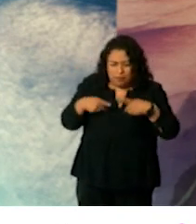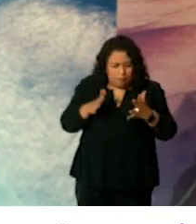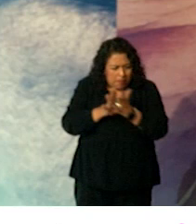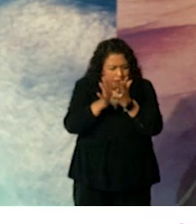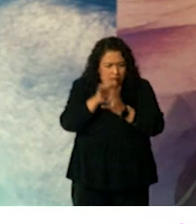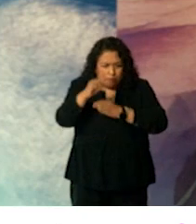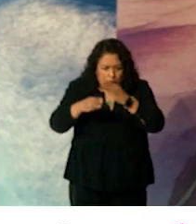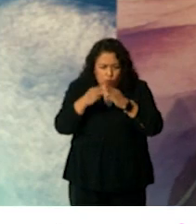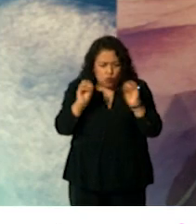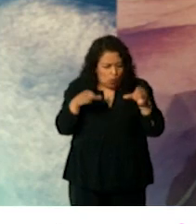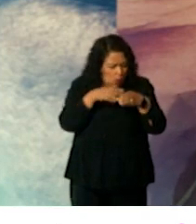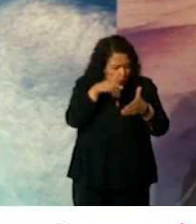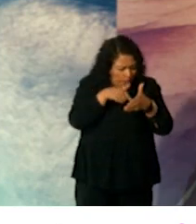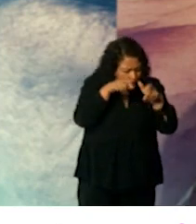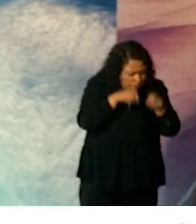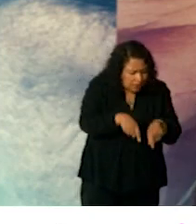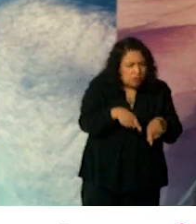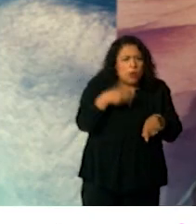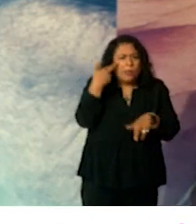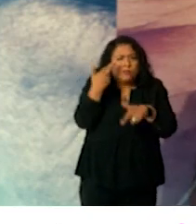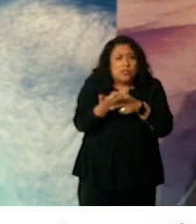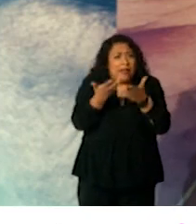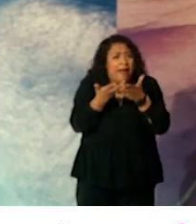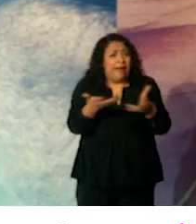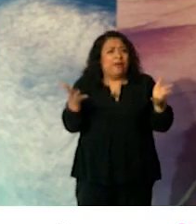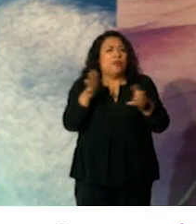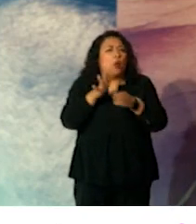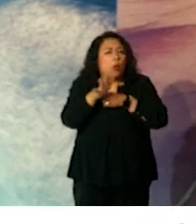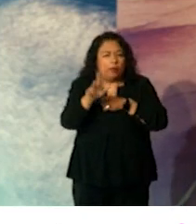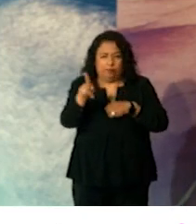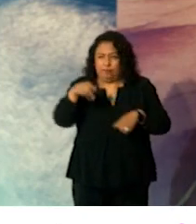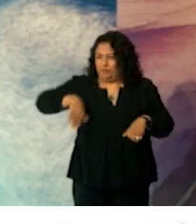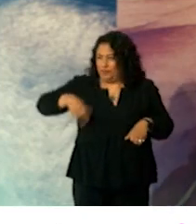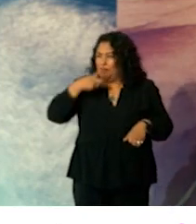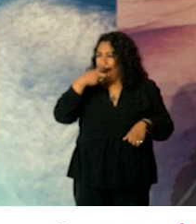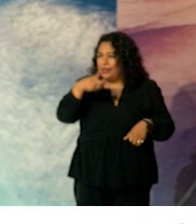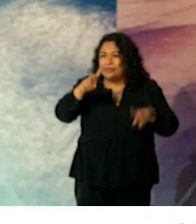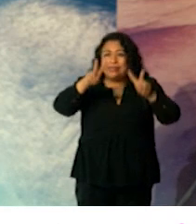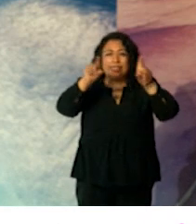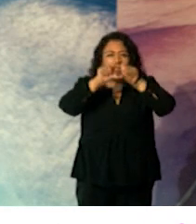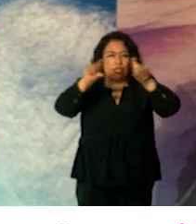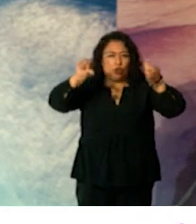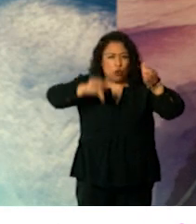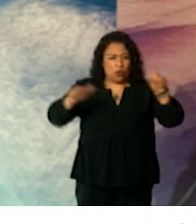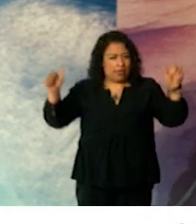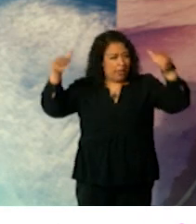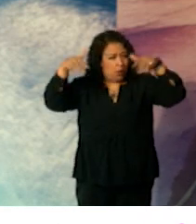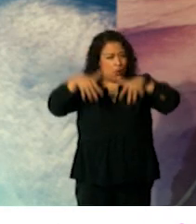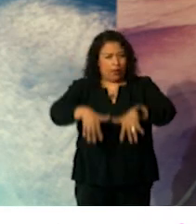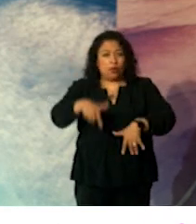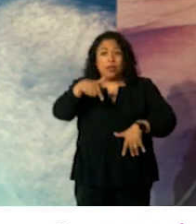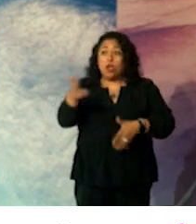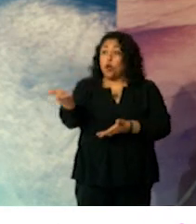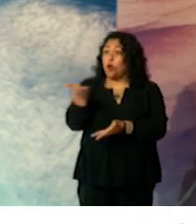también en acción local, ¿no? ¿Cuáles son estos grandes roles? Y como bien lo menciona el título de este encuentro en particular,